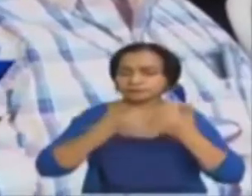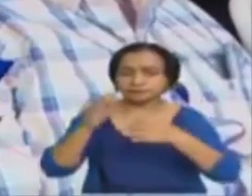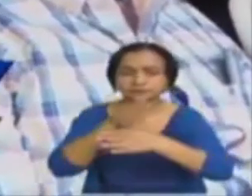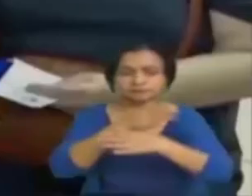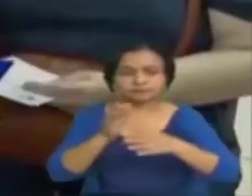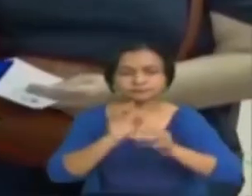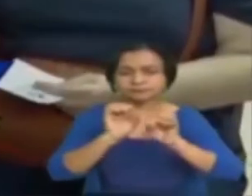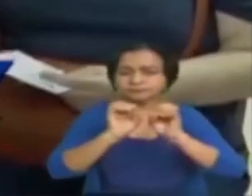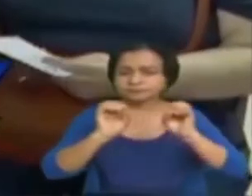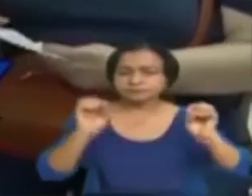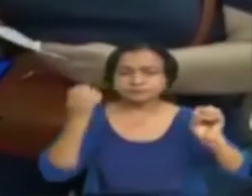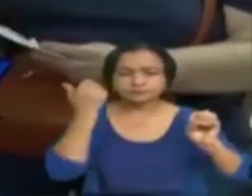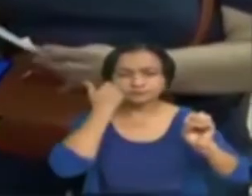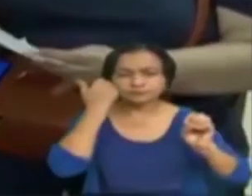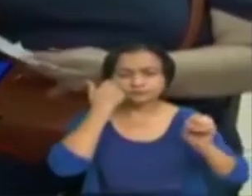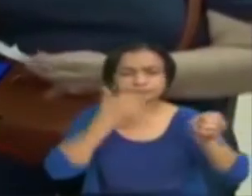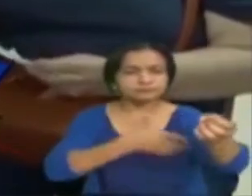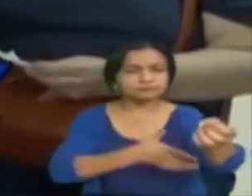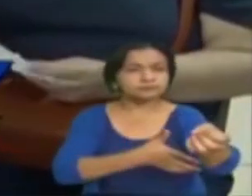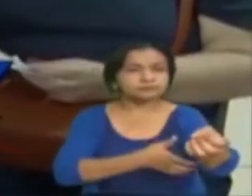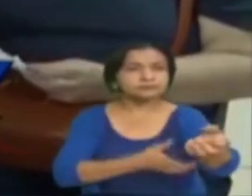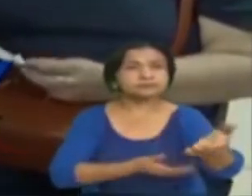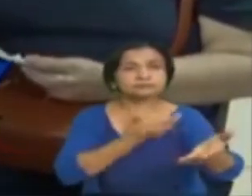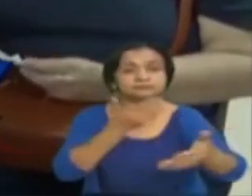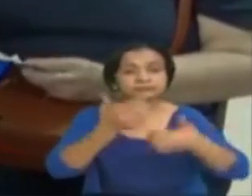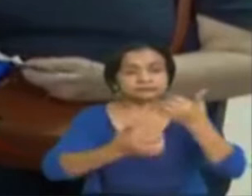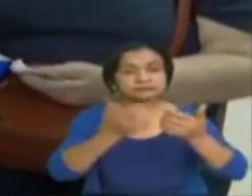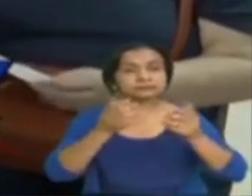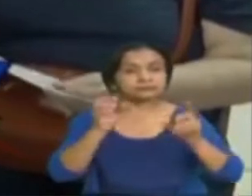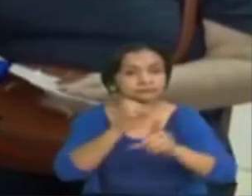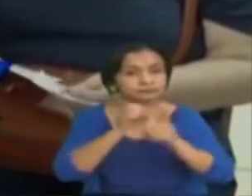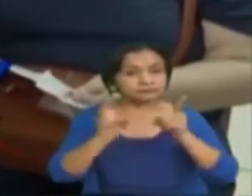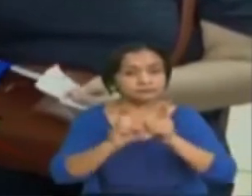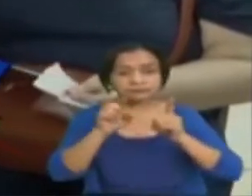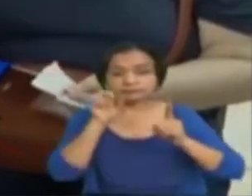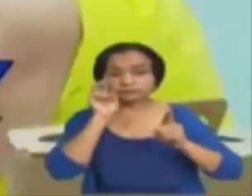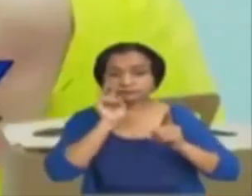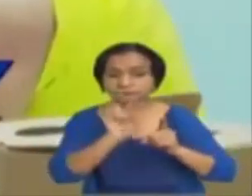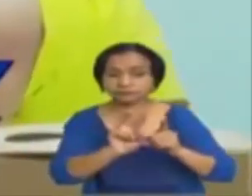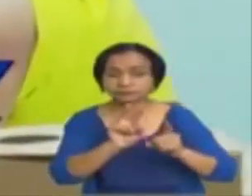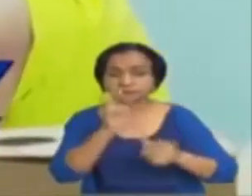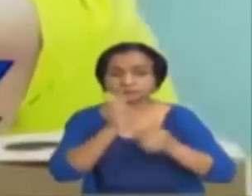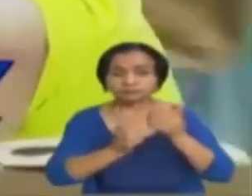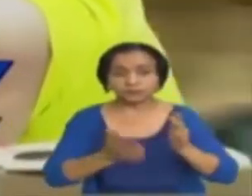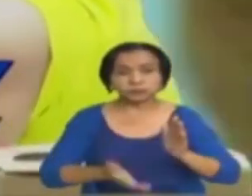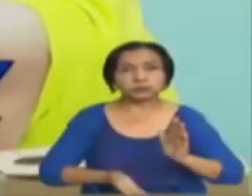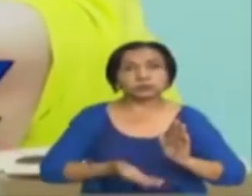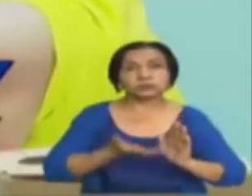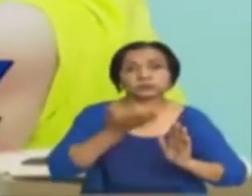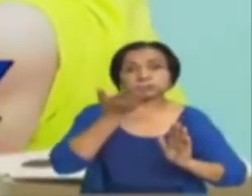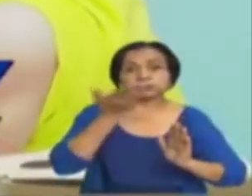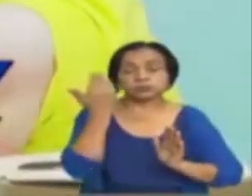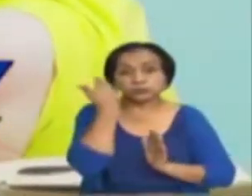Este jueves se continúa desarrollando la jornada de vacunación voluntaria contra el COVID-19 a través de 9 puntos de vacunación en